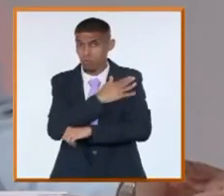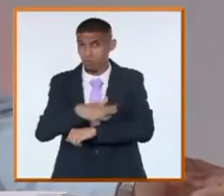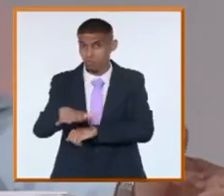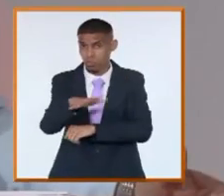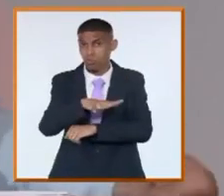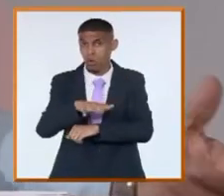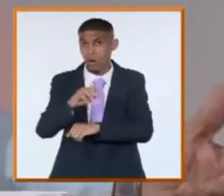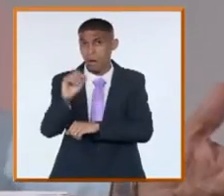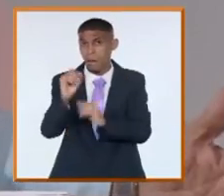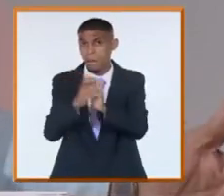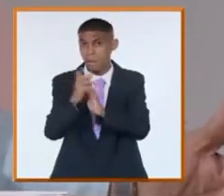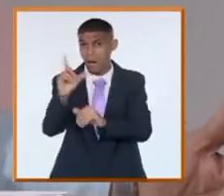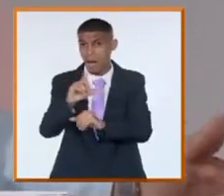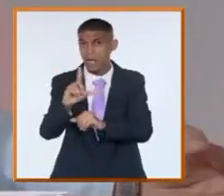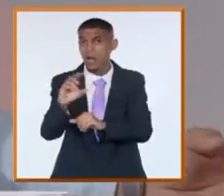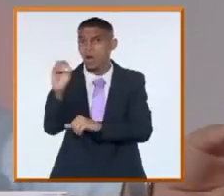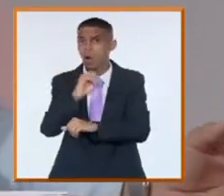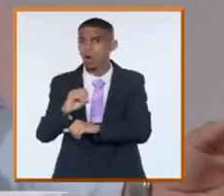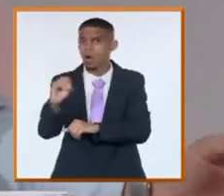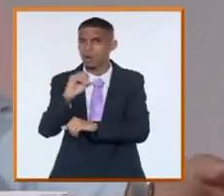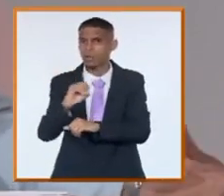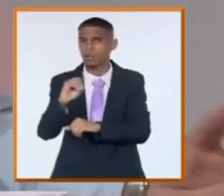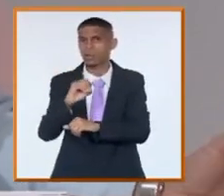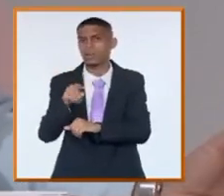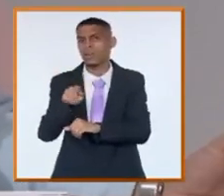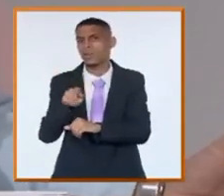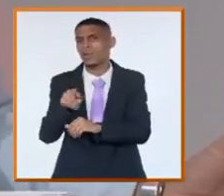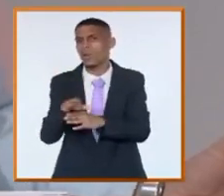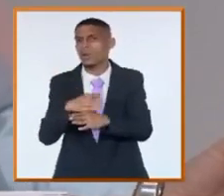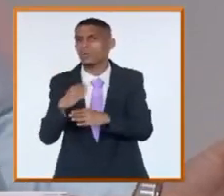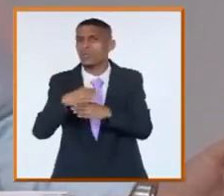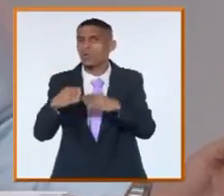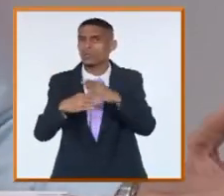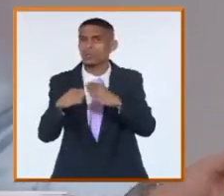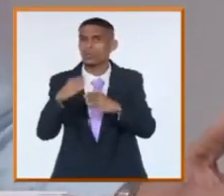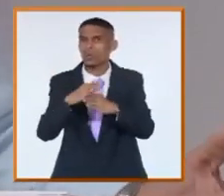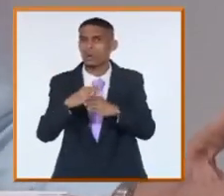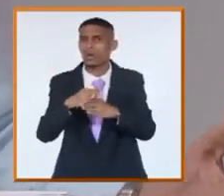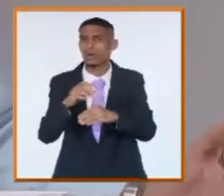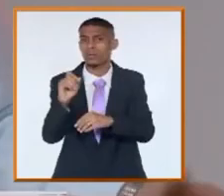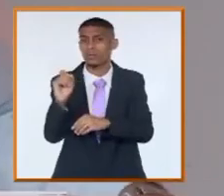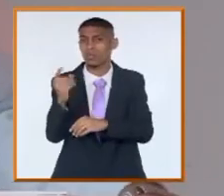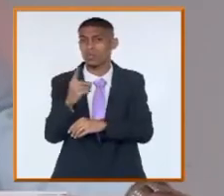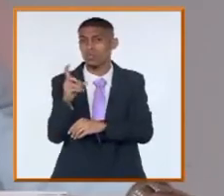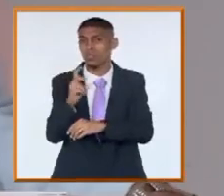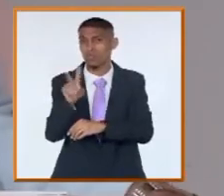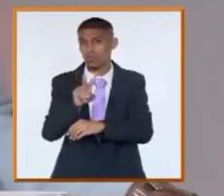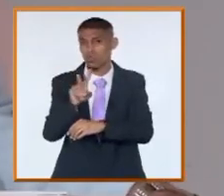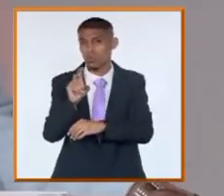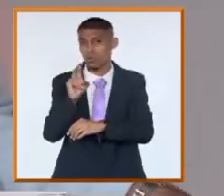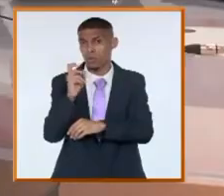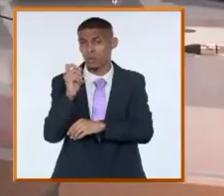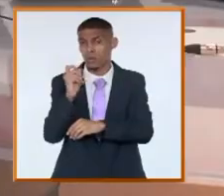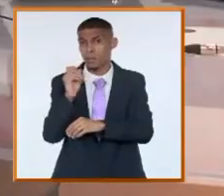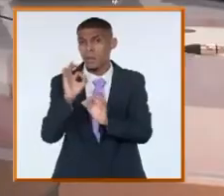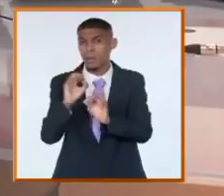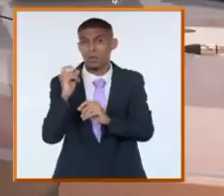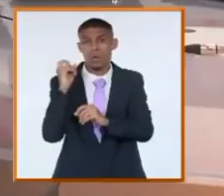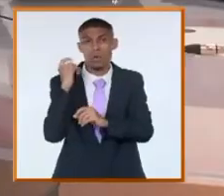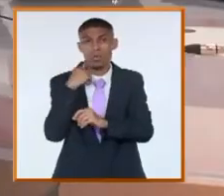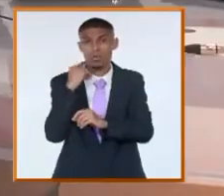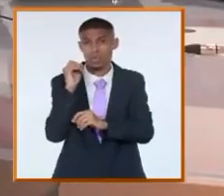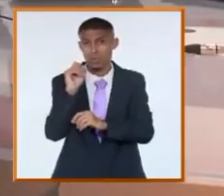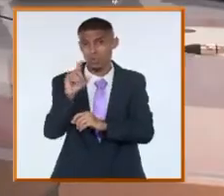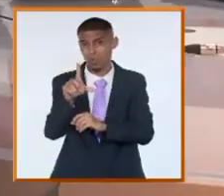buenas organización constructora que durante estos años hemos últimos doce años hemos podido formar una organización constructora